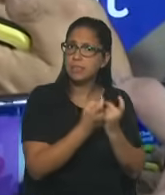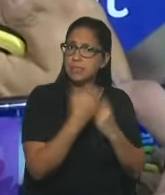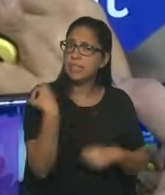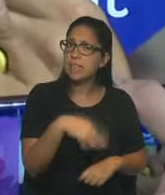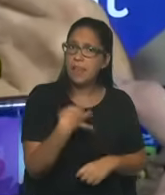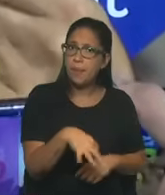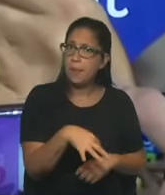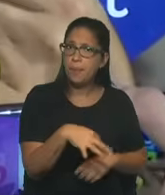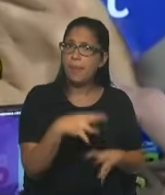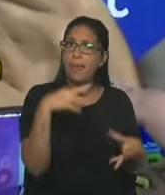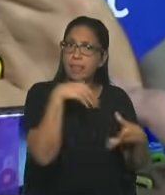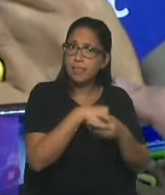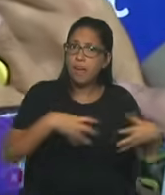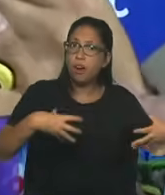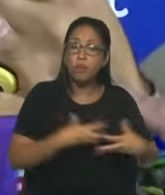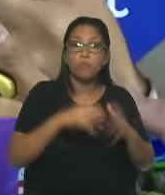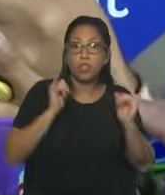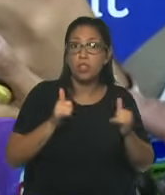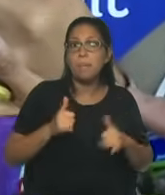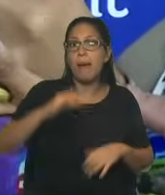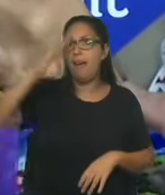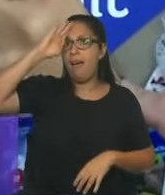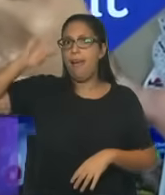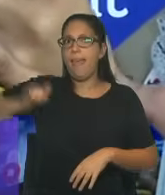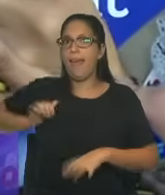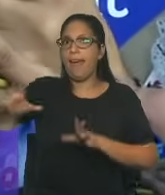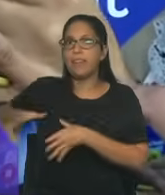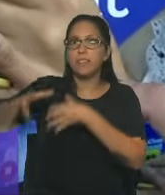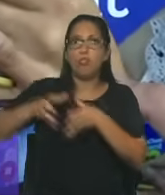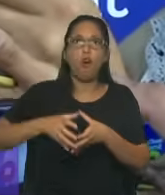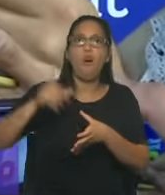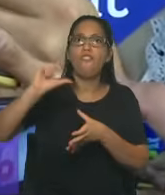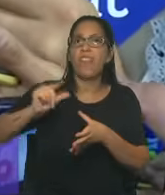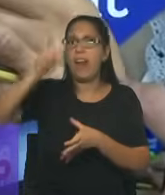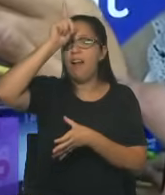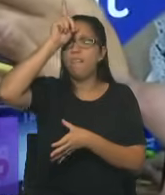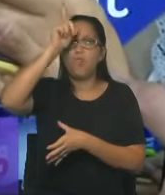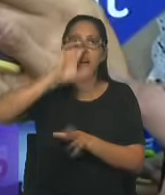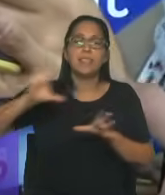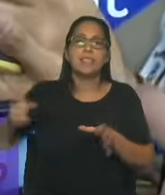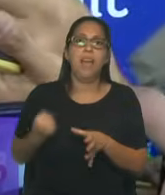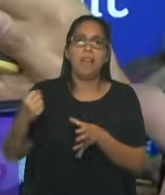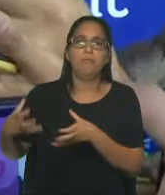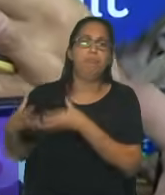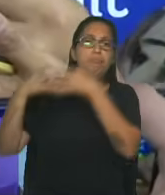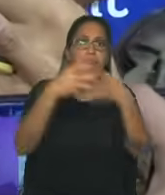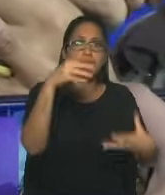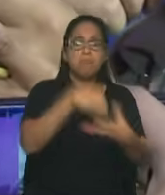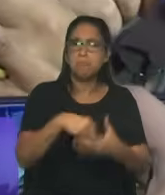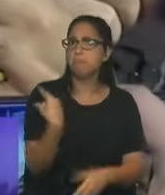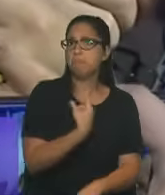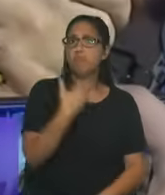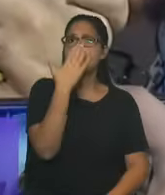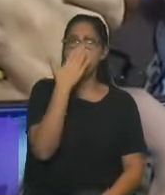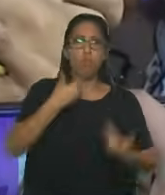cambiar de orden interno para permitir que el ejército o las fuerzas federales puedan actuar, cuenten con Córdoba o con